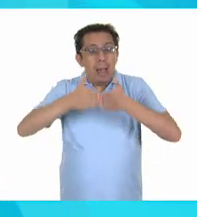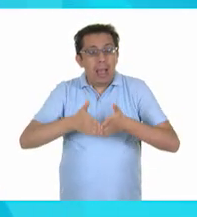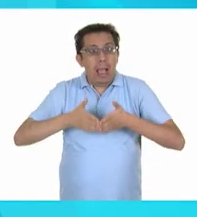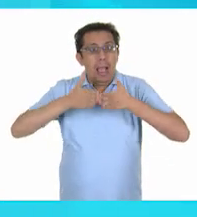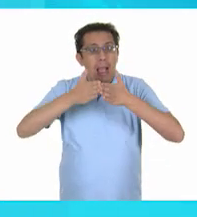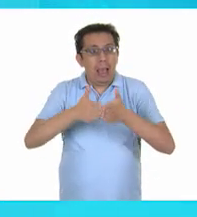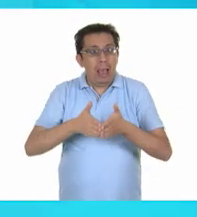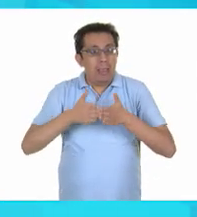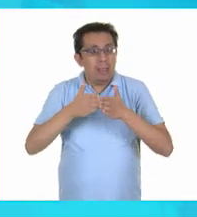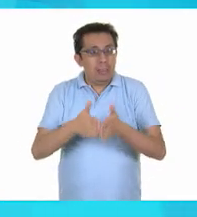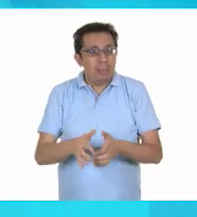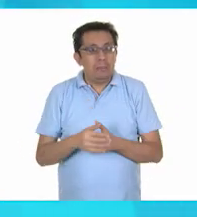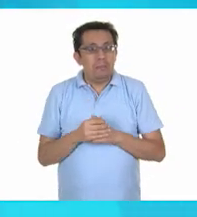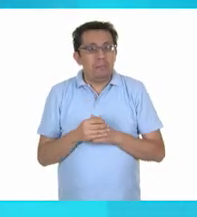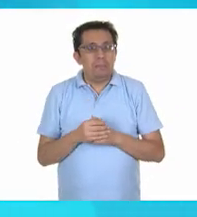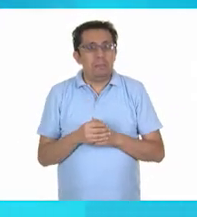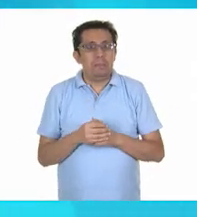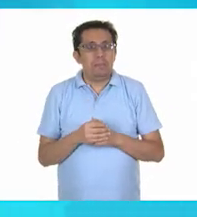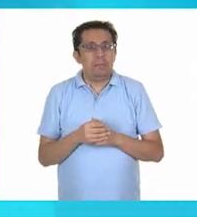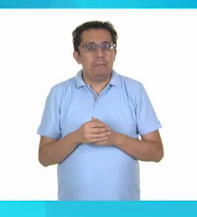¡Mira! ¡Es un barco!